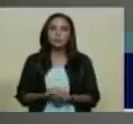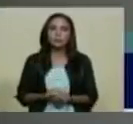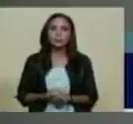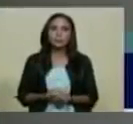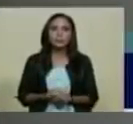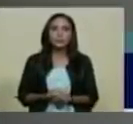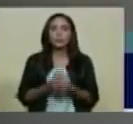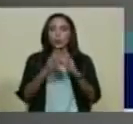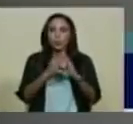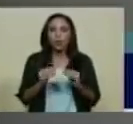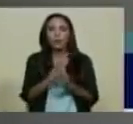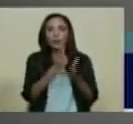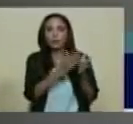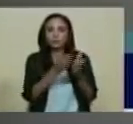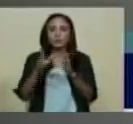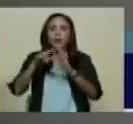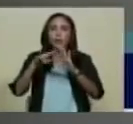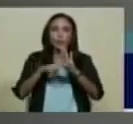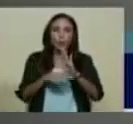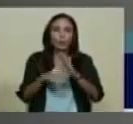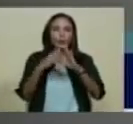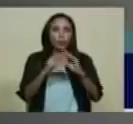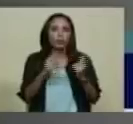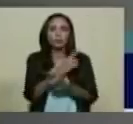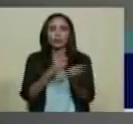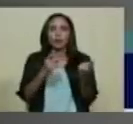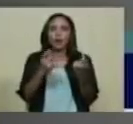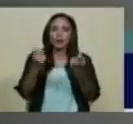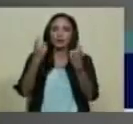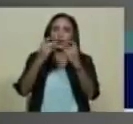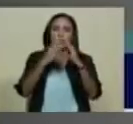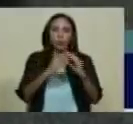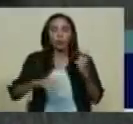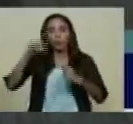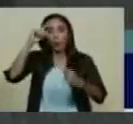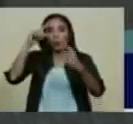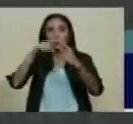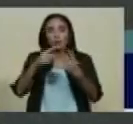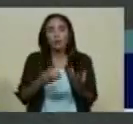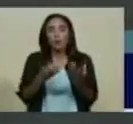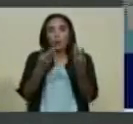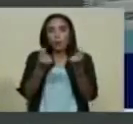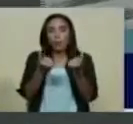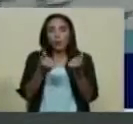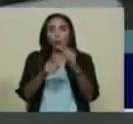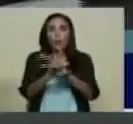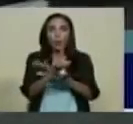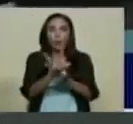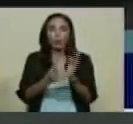instrucción que usted siempre nos ha dado esté enmarcada dentro del objetivo histórico número